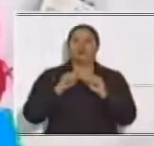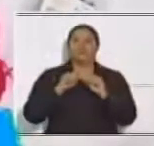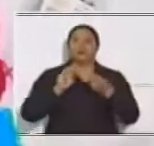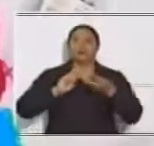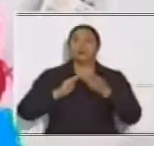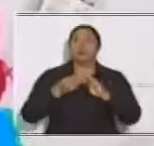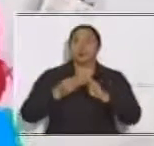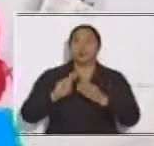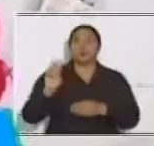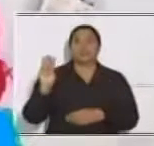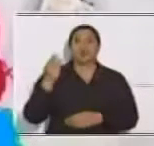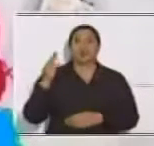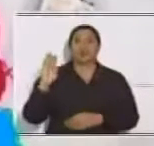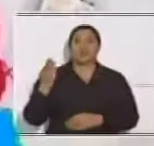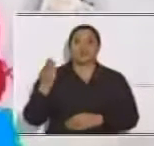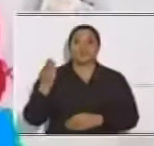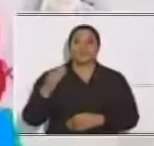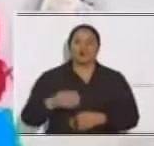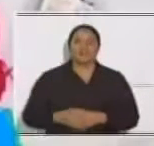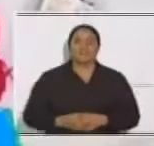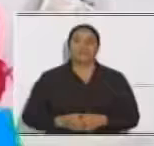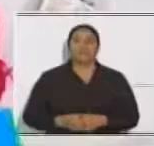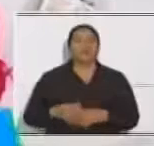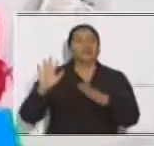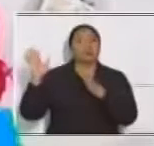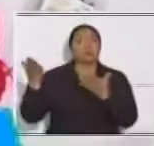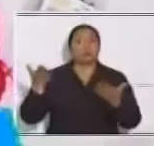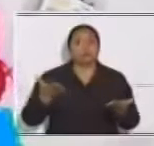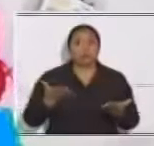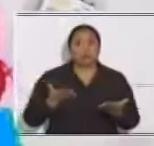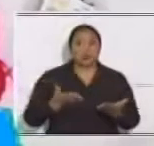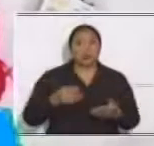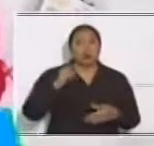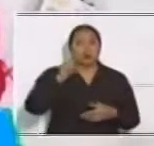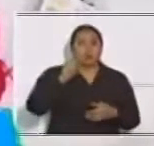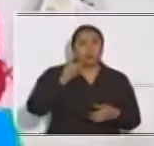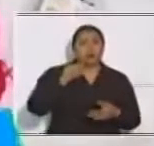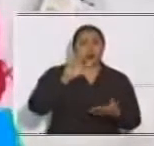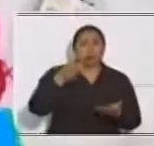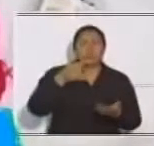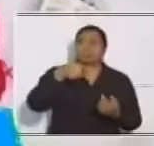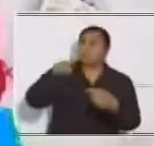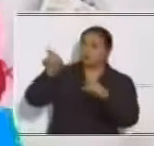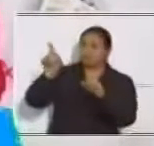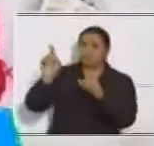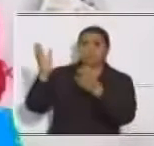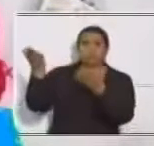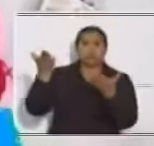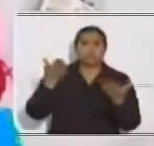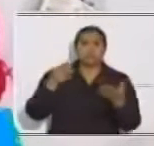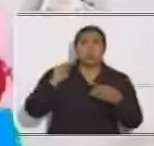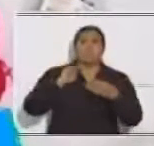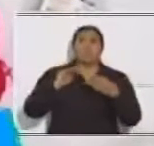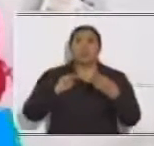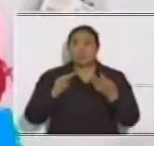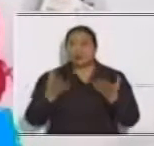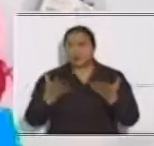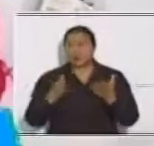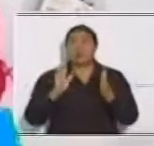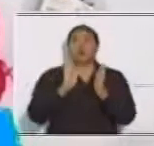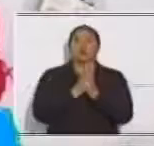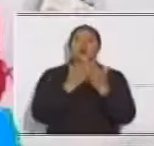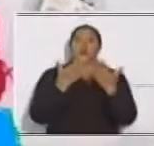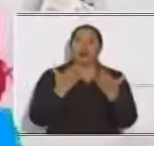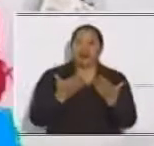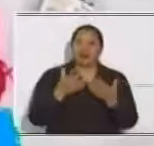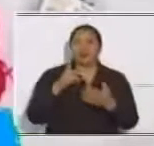tercero básico. Bienvenidos. Los invito a que consigan sus materiales de siempre, cuaderno, lápiz,